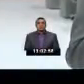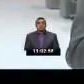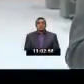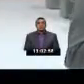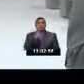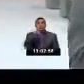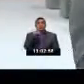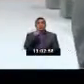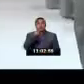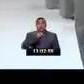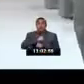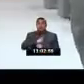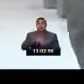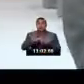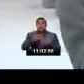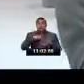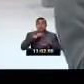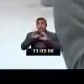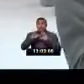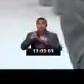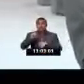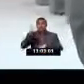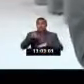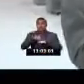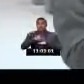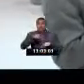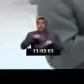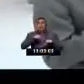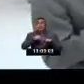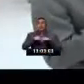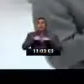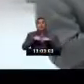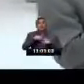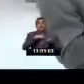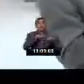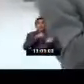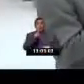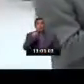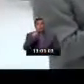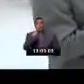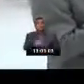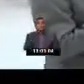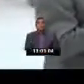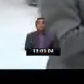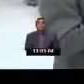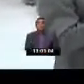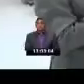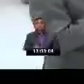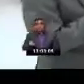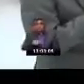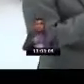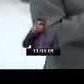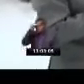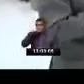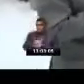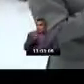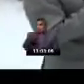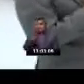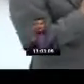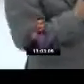13 horas con 2 minutos, estoy ya con el señor director del Servicio Integral de Seguridad ECU 911, Juan Zapata. Señor director, buenas